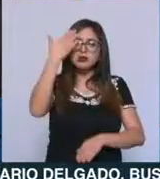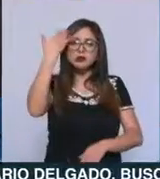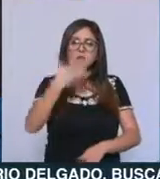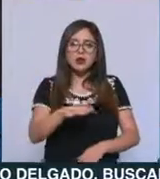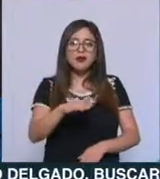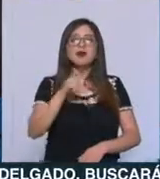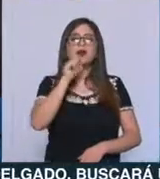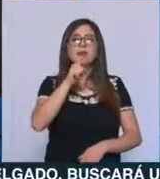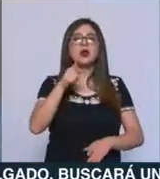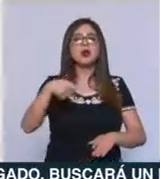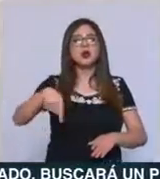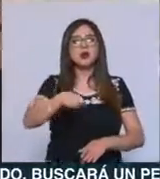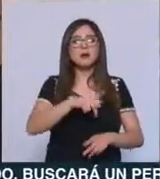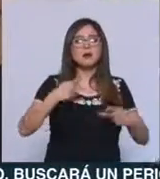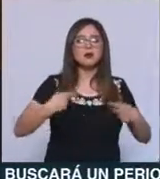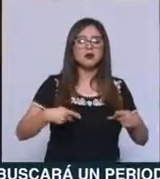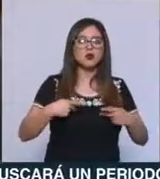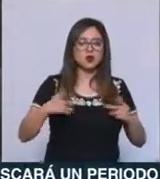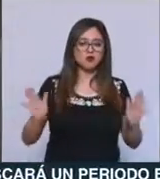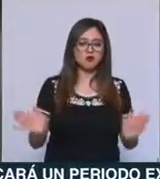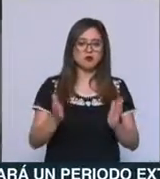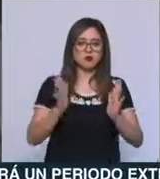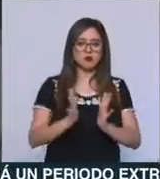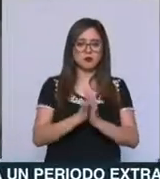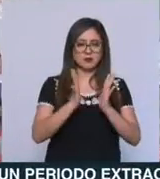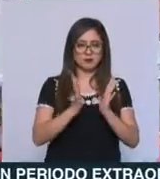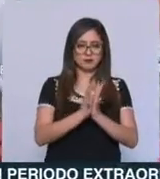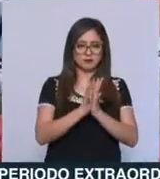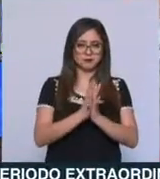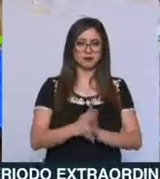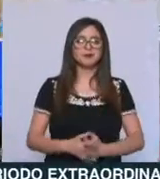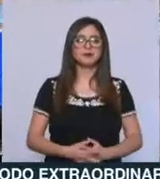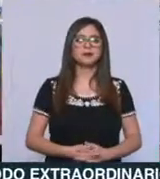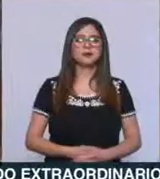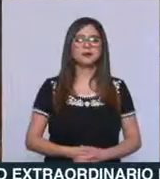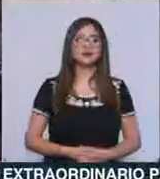motivar a la participación. Alejandro González, 21 Noticias.